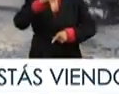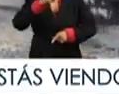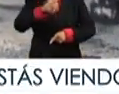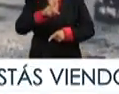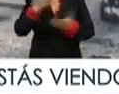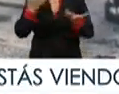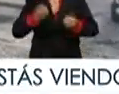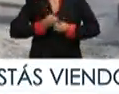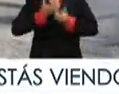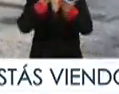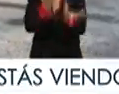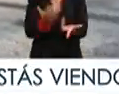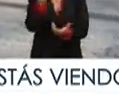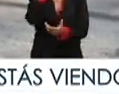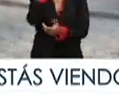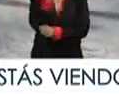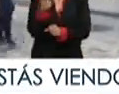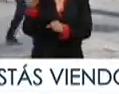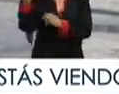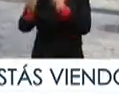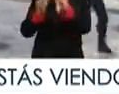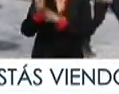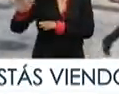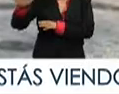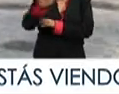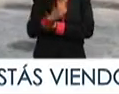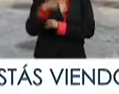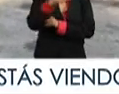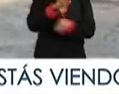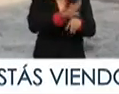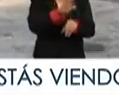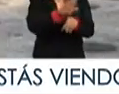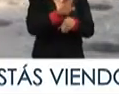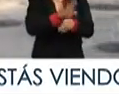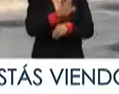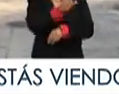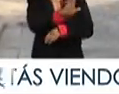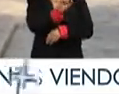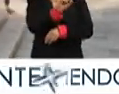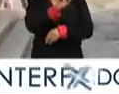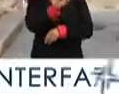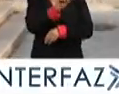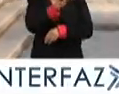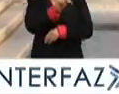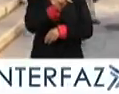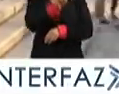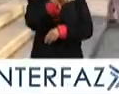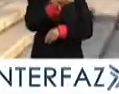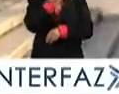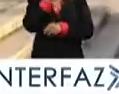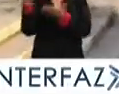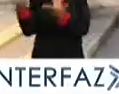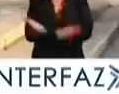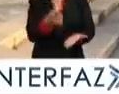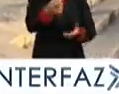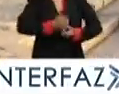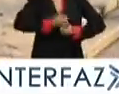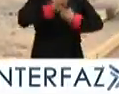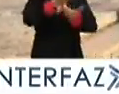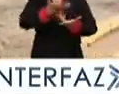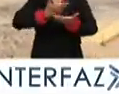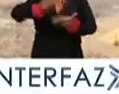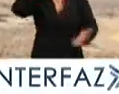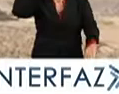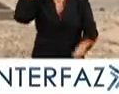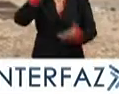expresión conocida en todo el mundo, pero que Brasil, Sao Paulo, también abrió sus puertas para esta expresión desde hace